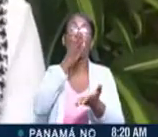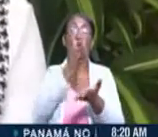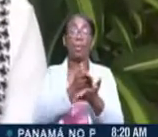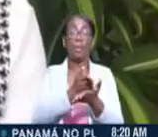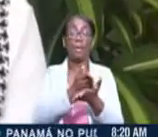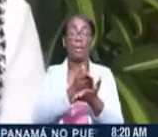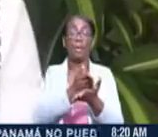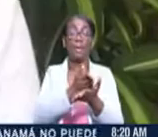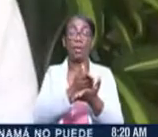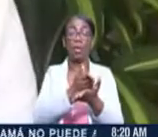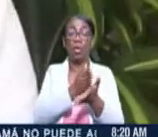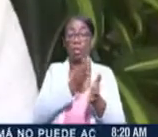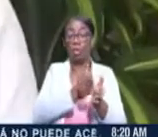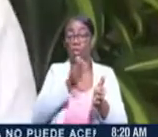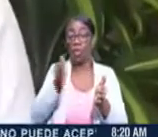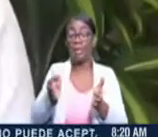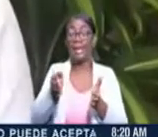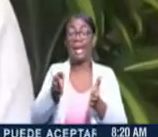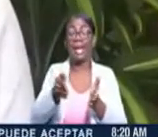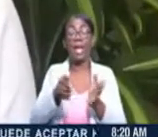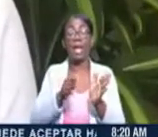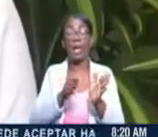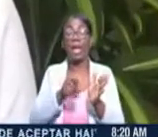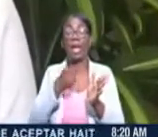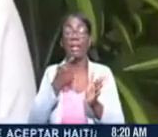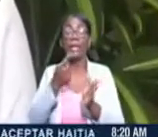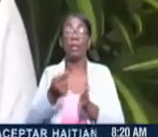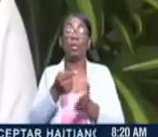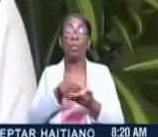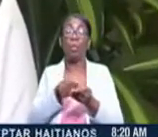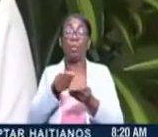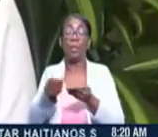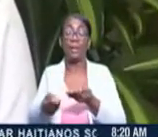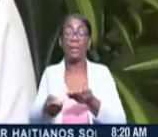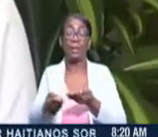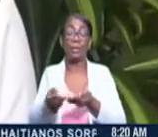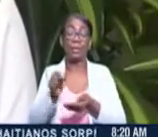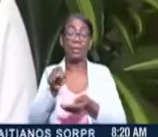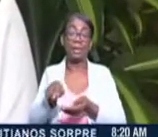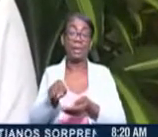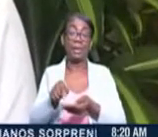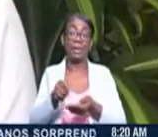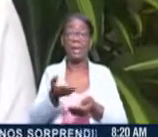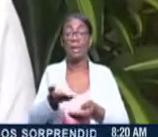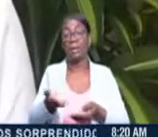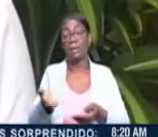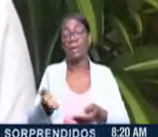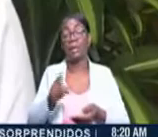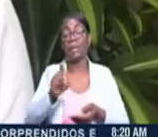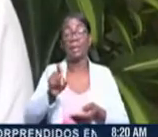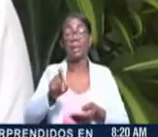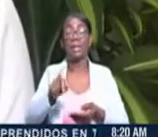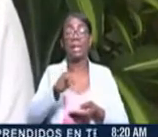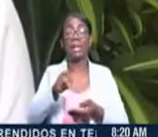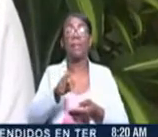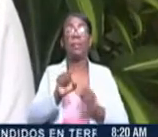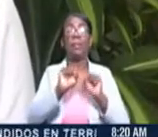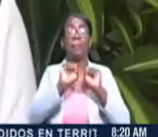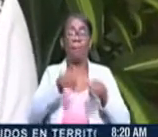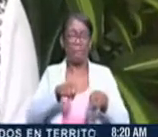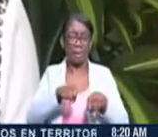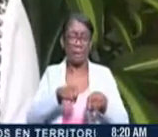de un comprador de su producto. Con esos requisitos ya puede ser accesar a un crédito